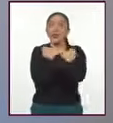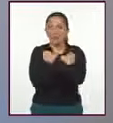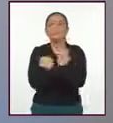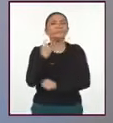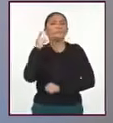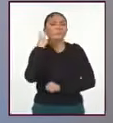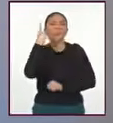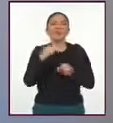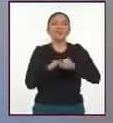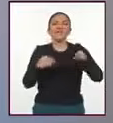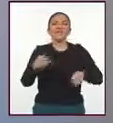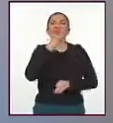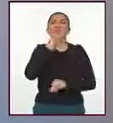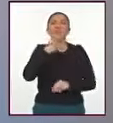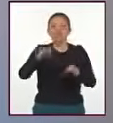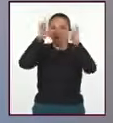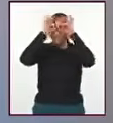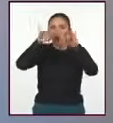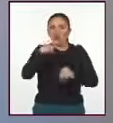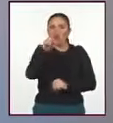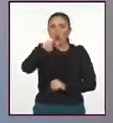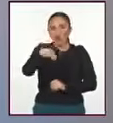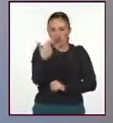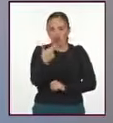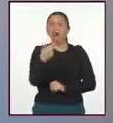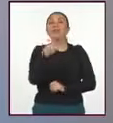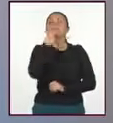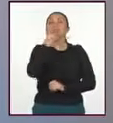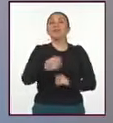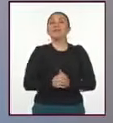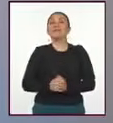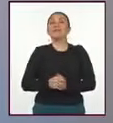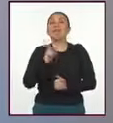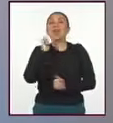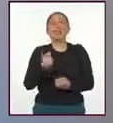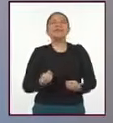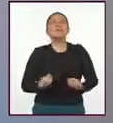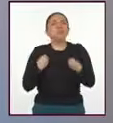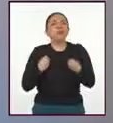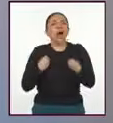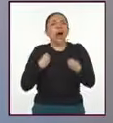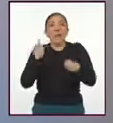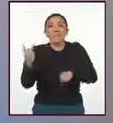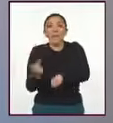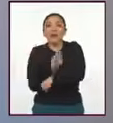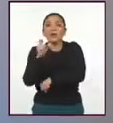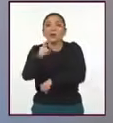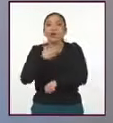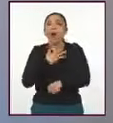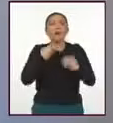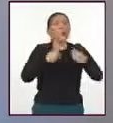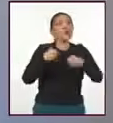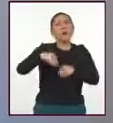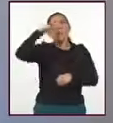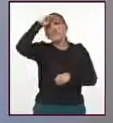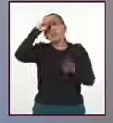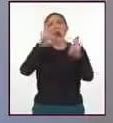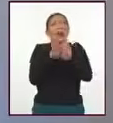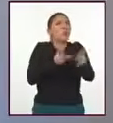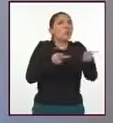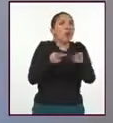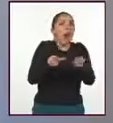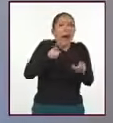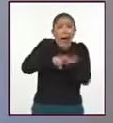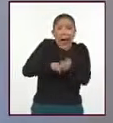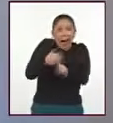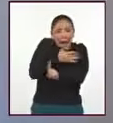como de la vida es lo que sucede cuando uno está ocupado planeando cosas. Más o menos podríamos tomarlo como una adaptación y decir, bueno, es